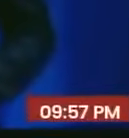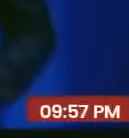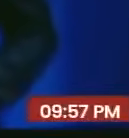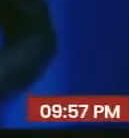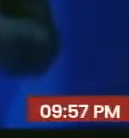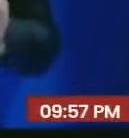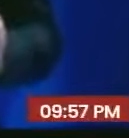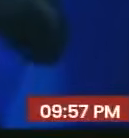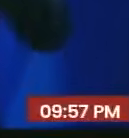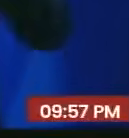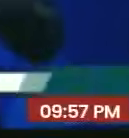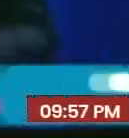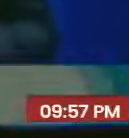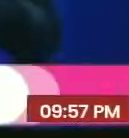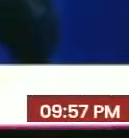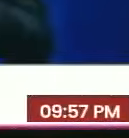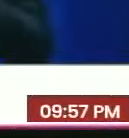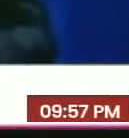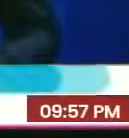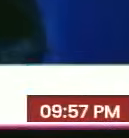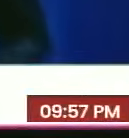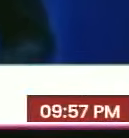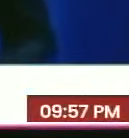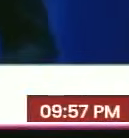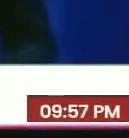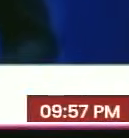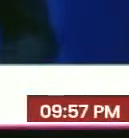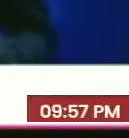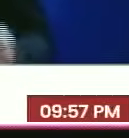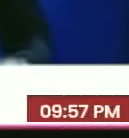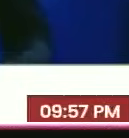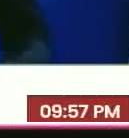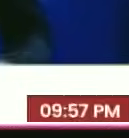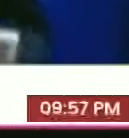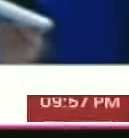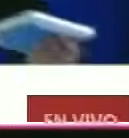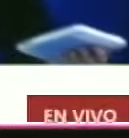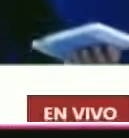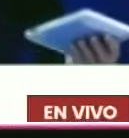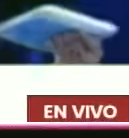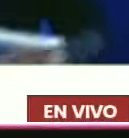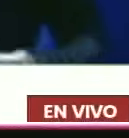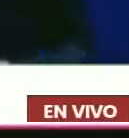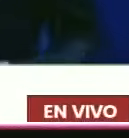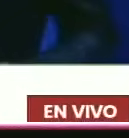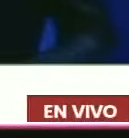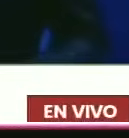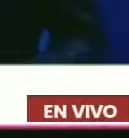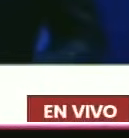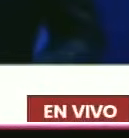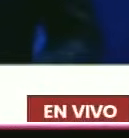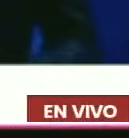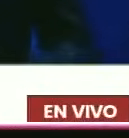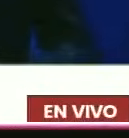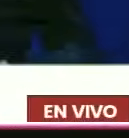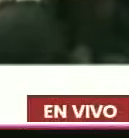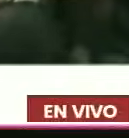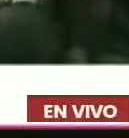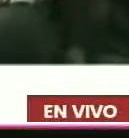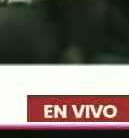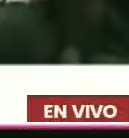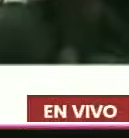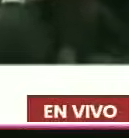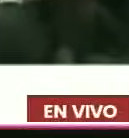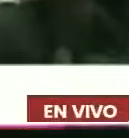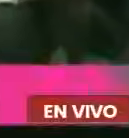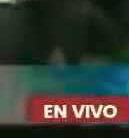acompaña en este histórico recinto, el Teatro de la Ópera de Maracay. Hoy, por supuesto, el segmento Las Regiones en el programa